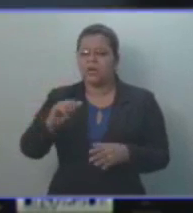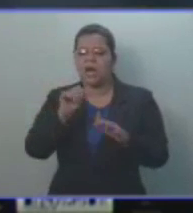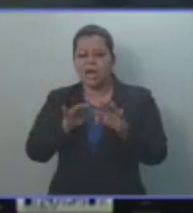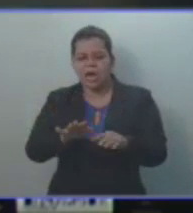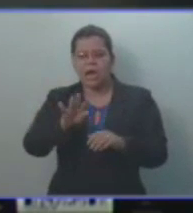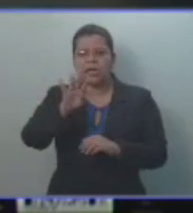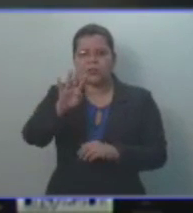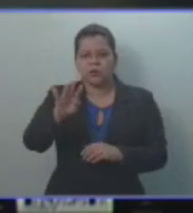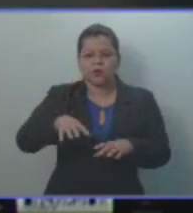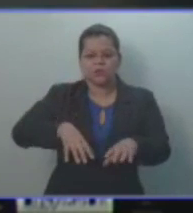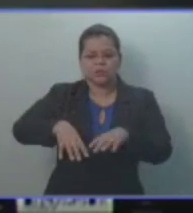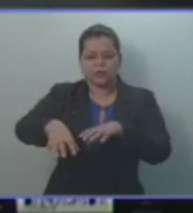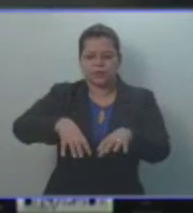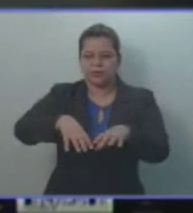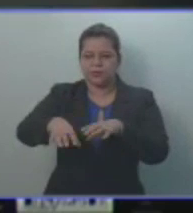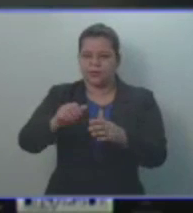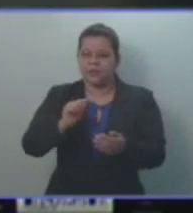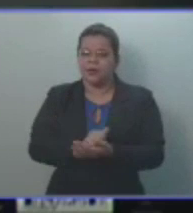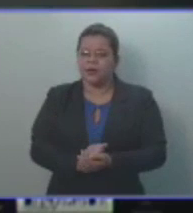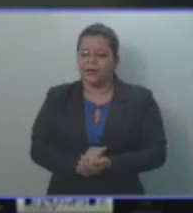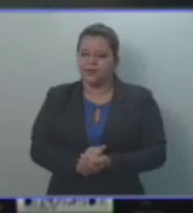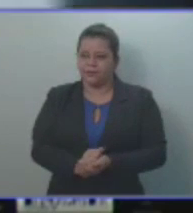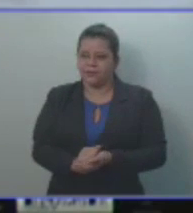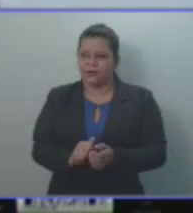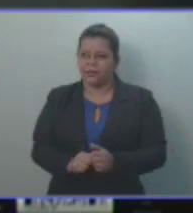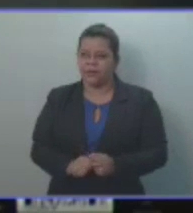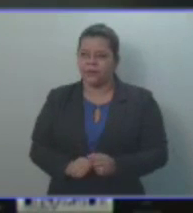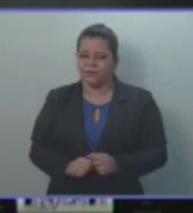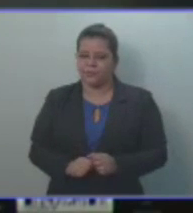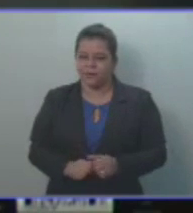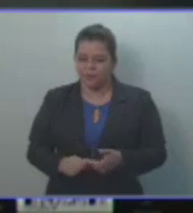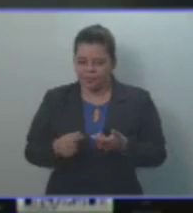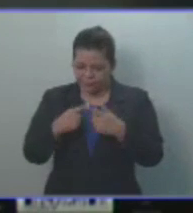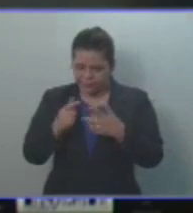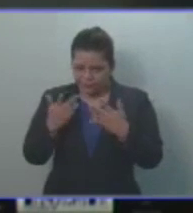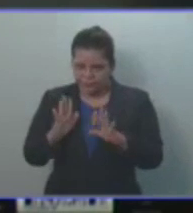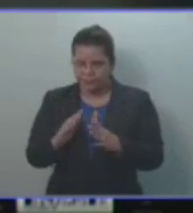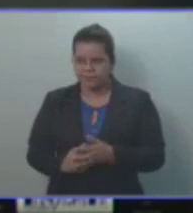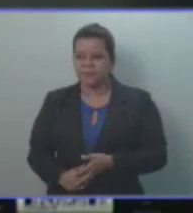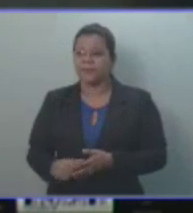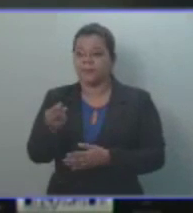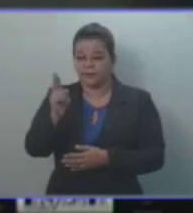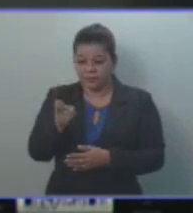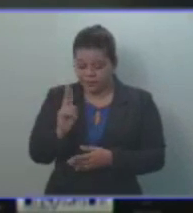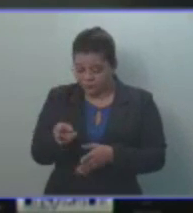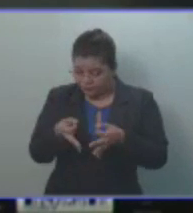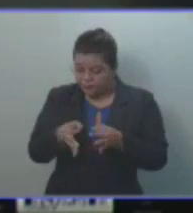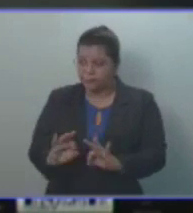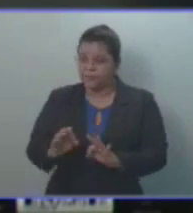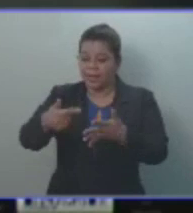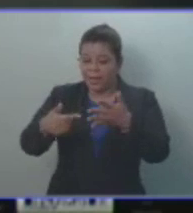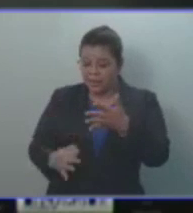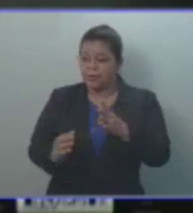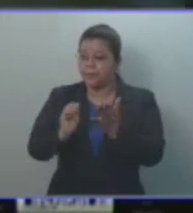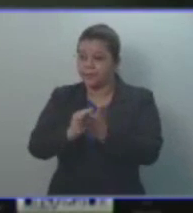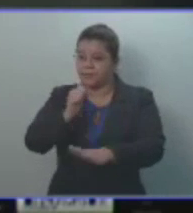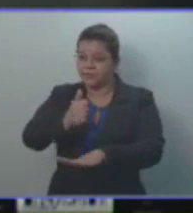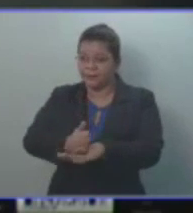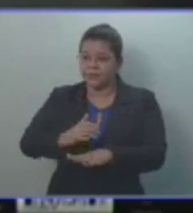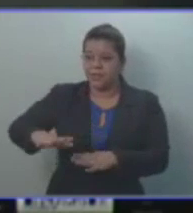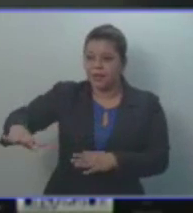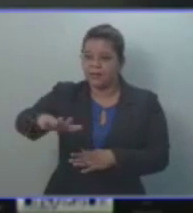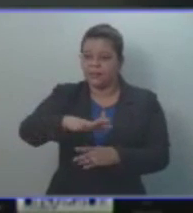14 departamentos de El Salvador. Asimismo, la ley marco para la creación de